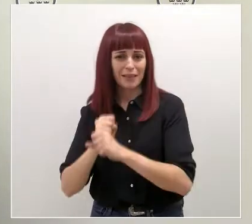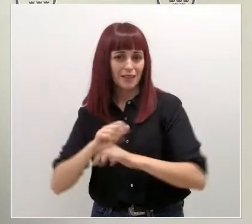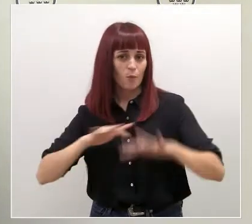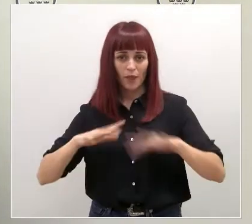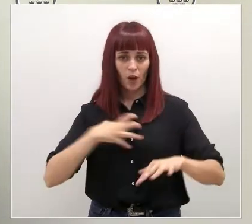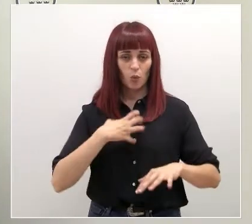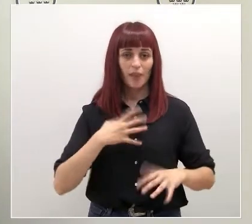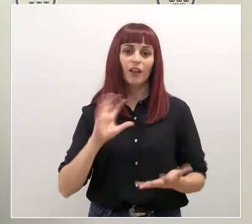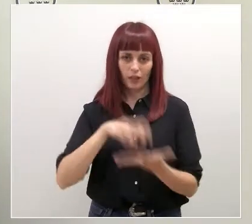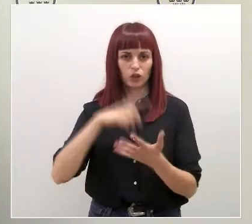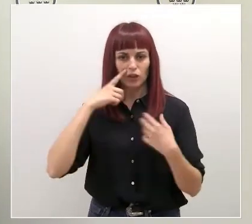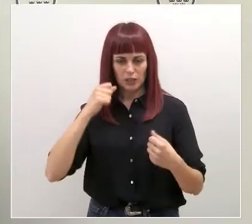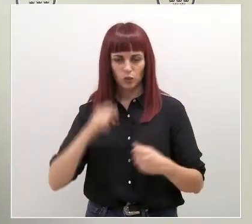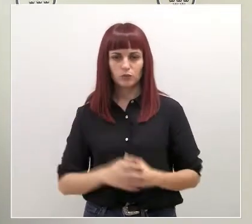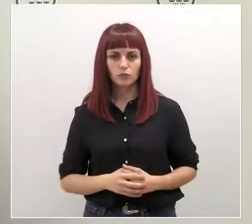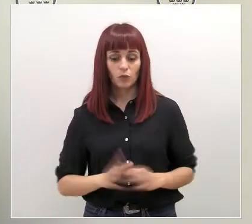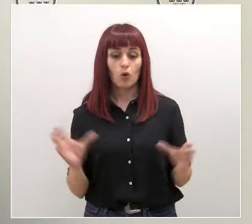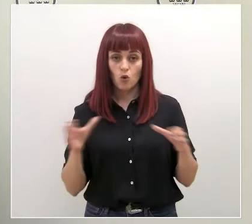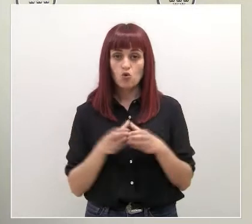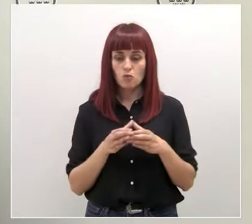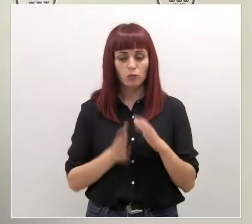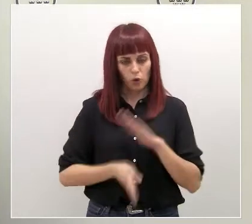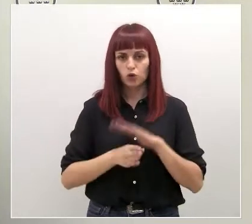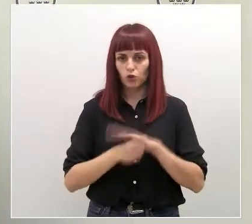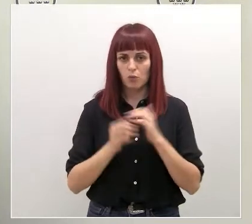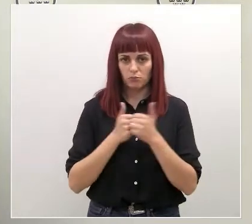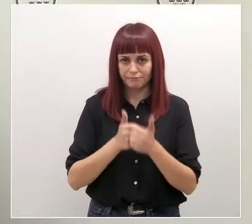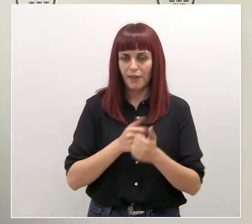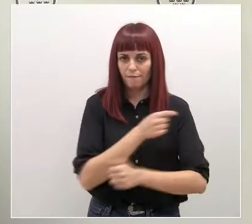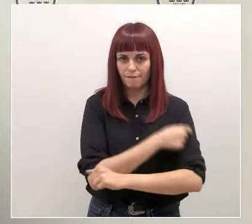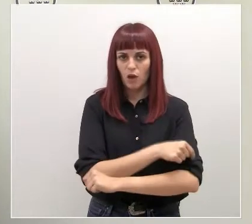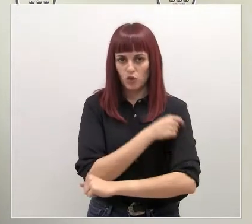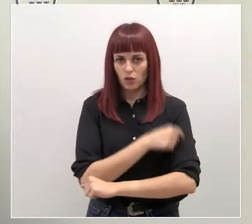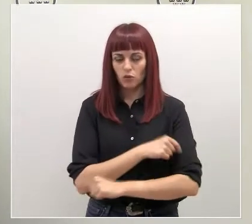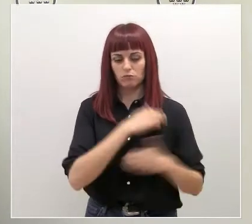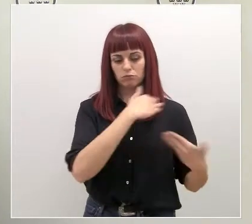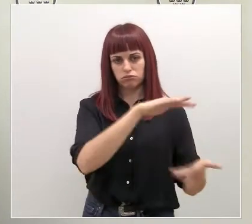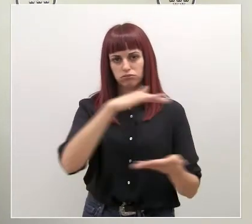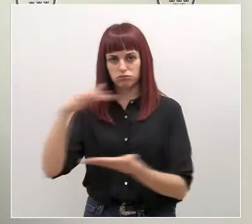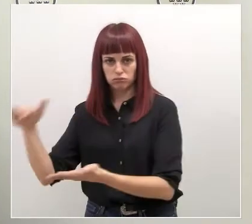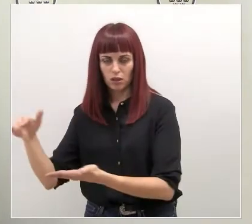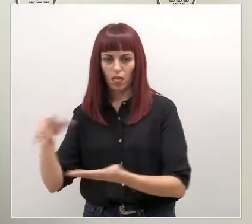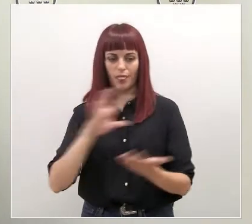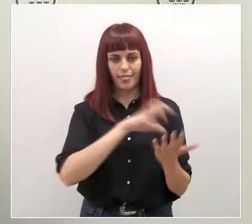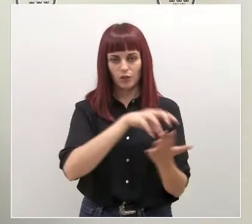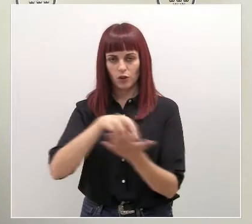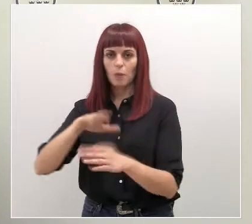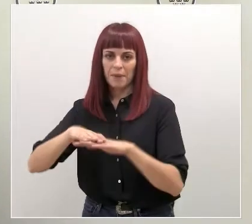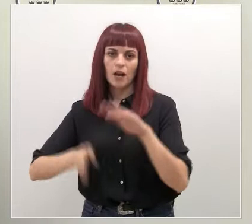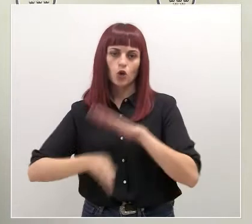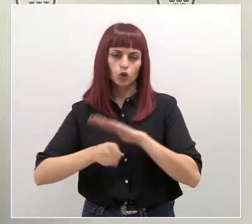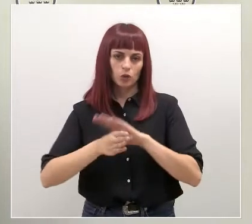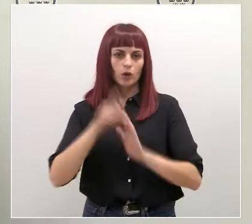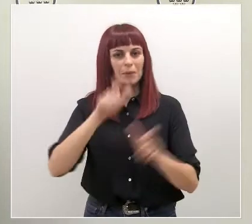por los centros de salud, grupos a los que se sigue vacunando y se están distribuyendo estas vacunas a los diferentes centros para continuar con esos